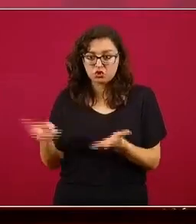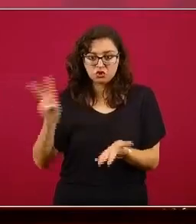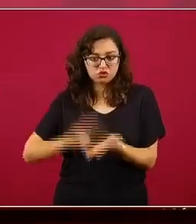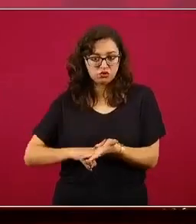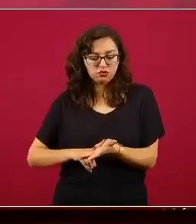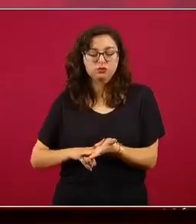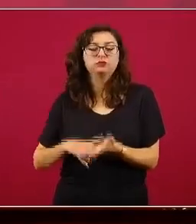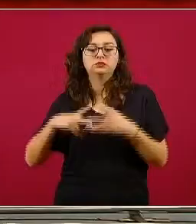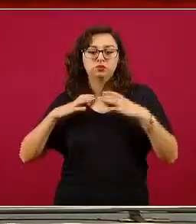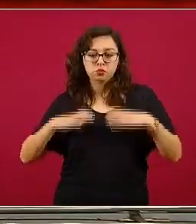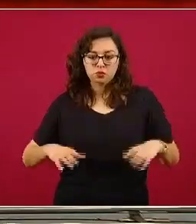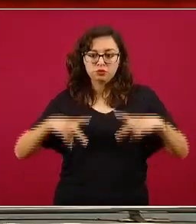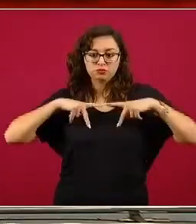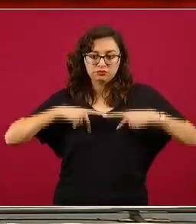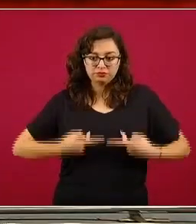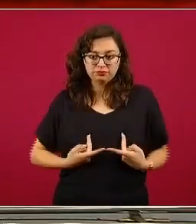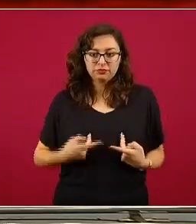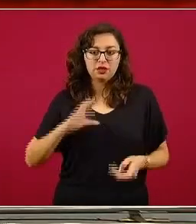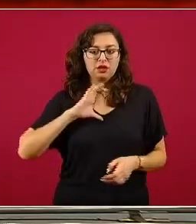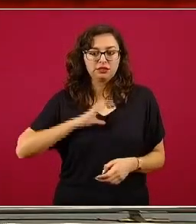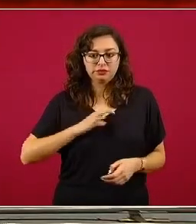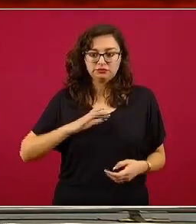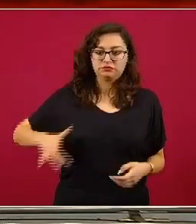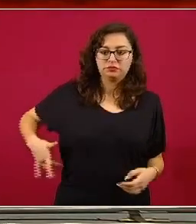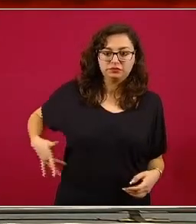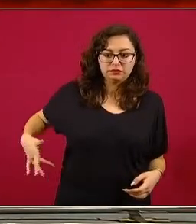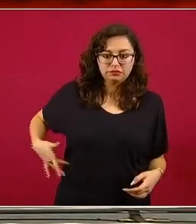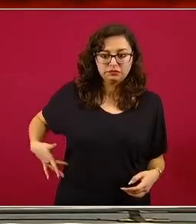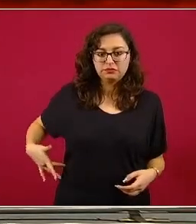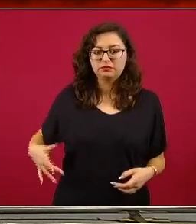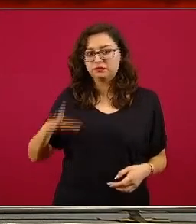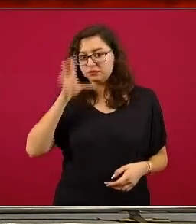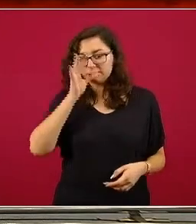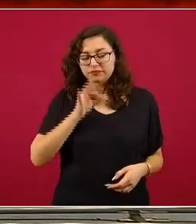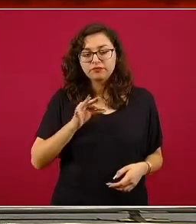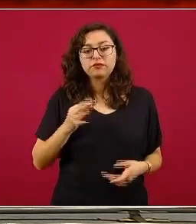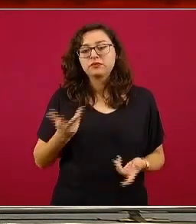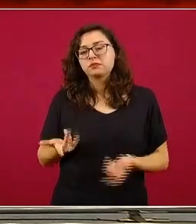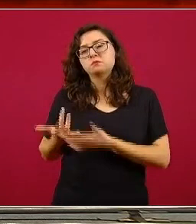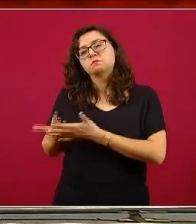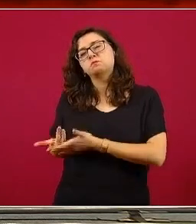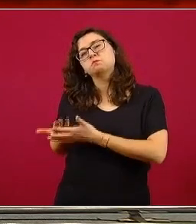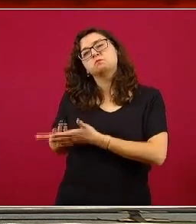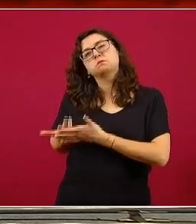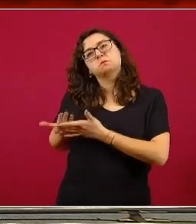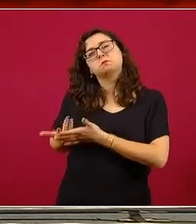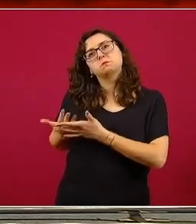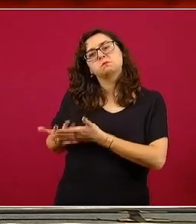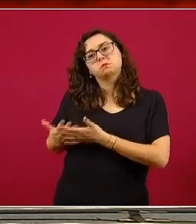de inmunosupresión, cáncer, insuficiencia renal, si se espera